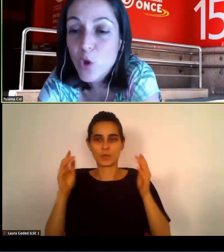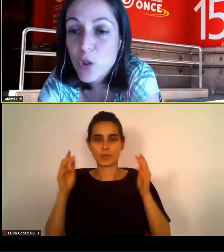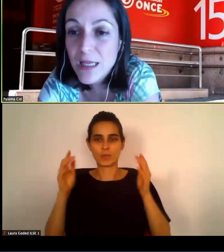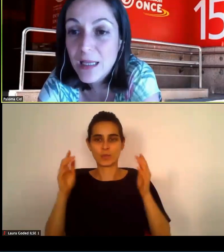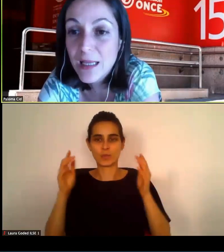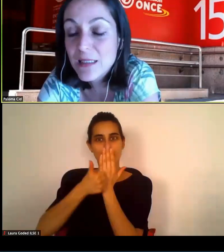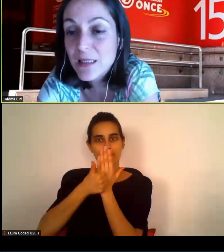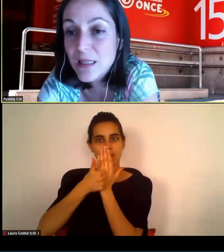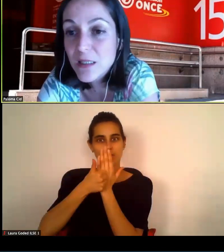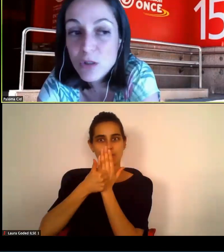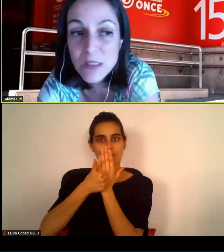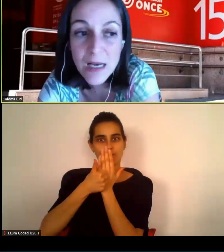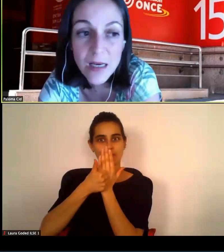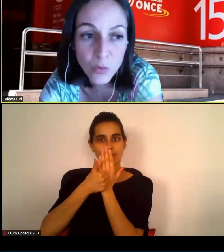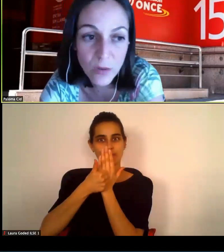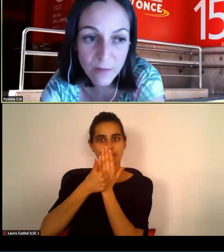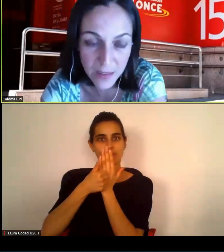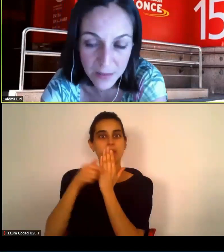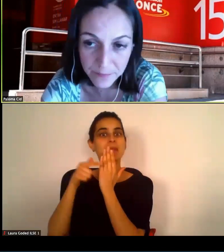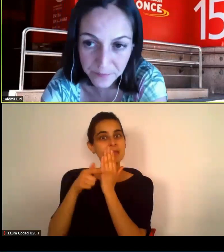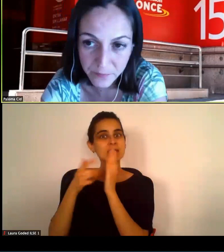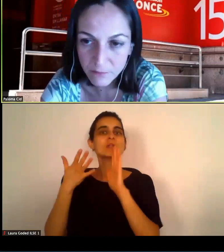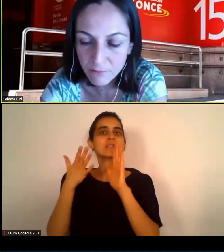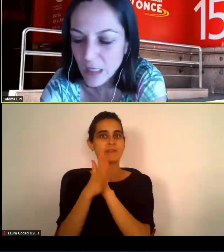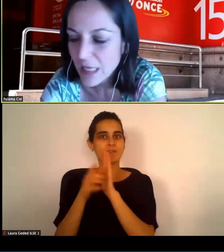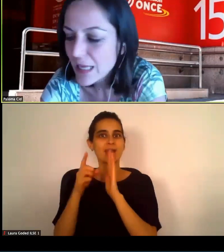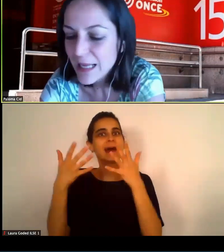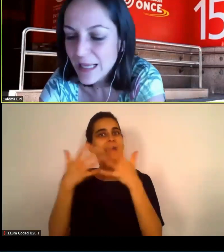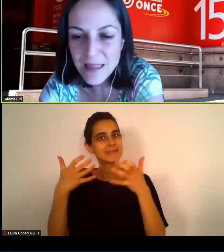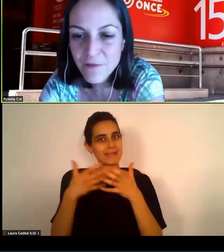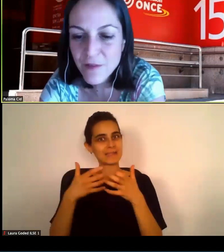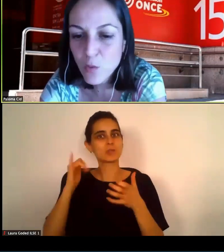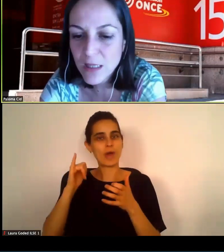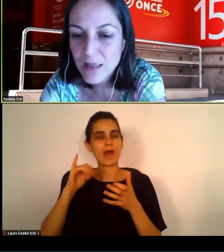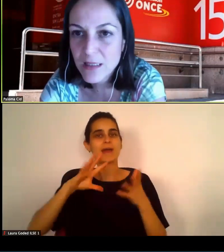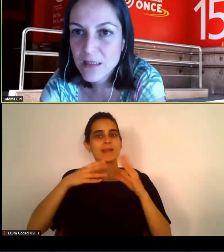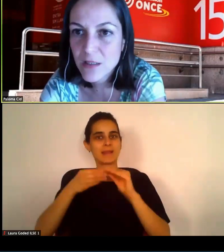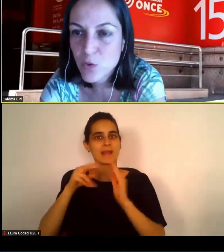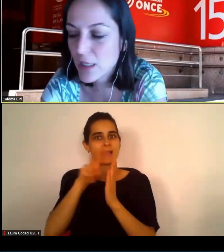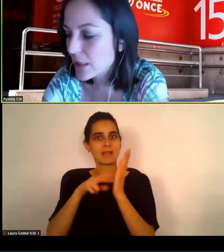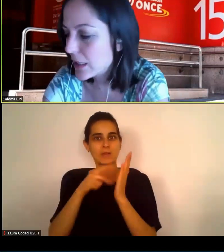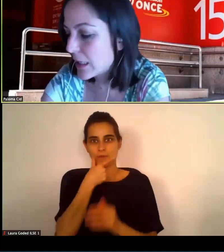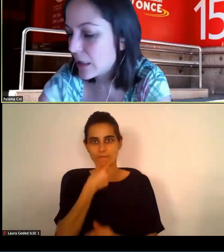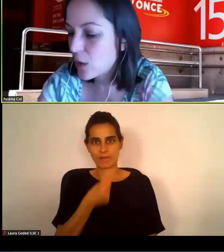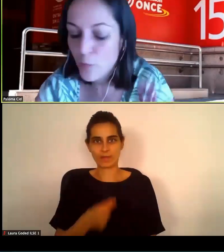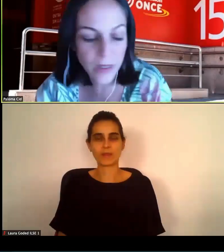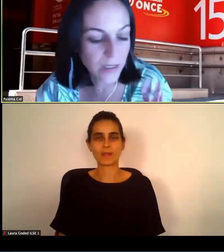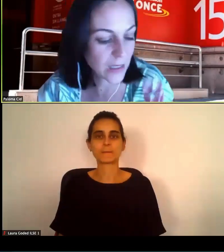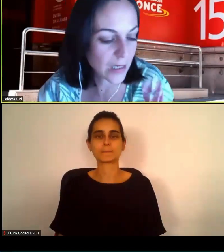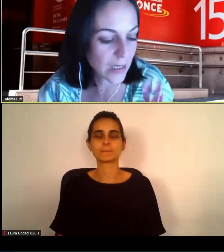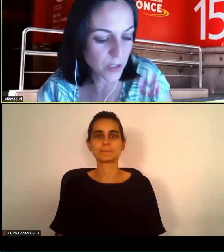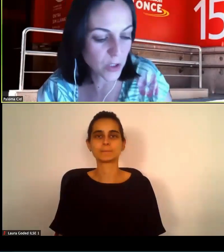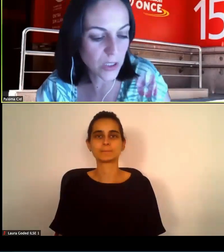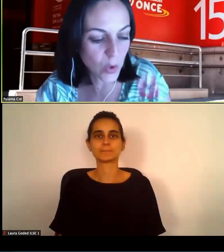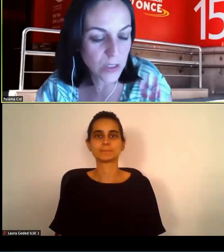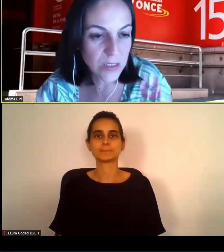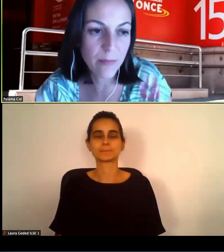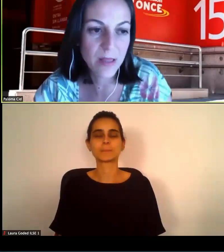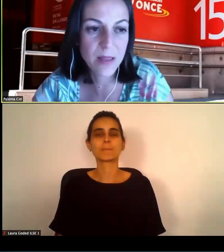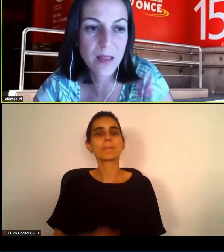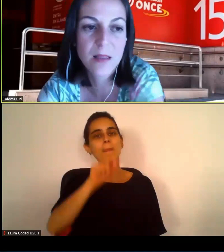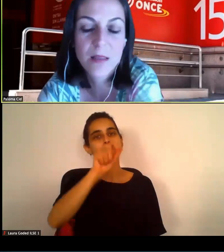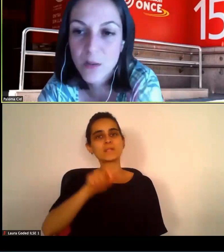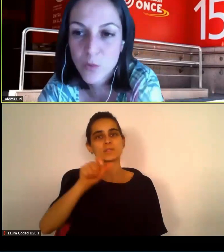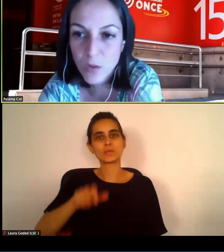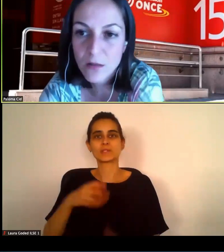símbolo indica que ese texto está en lectura fácil. ¿Qué dificultades suelen tener o pueden tener las personas con